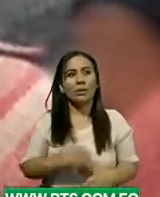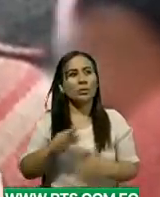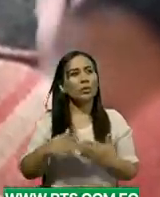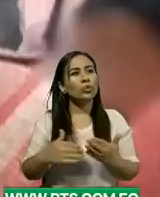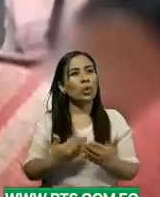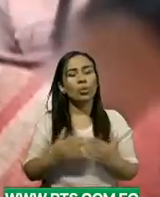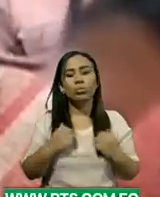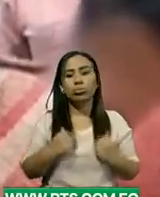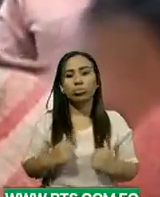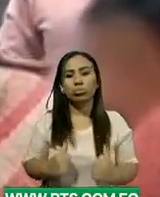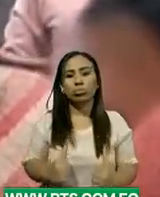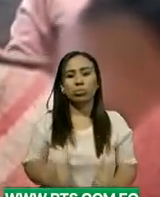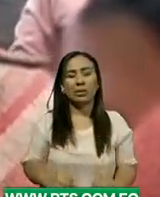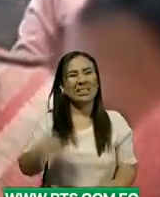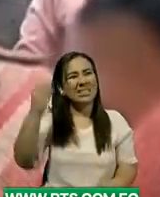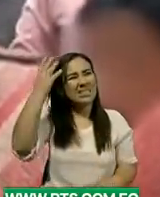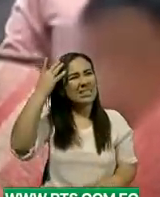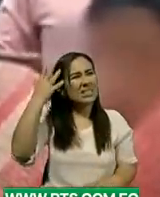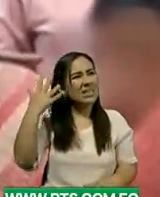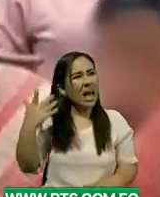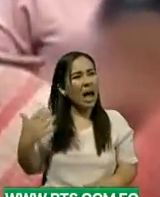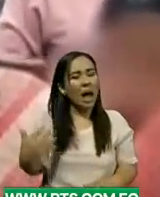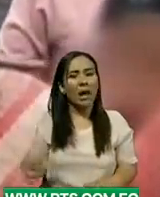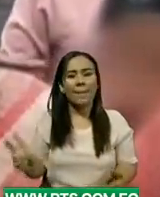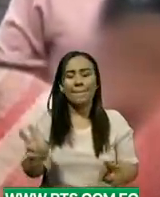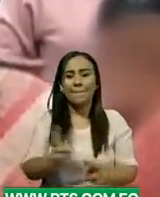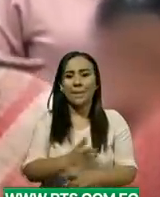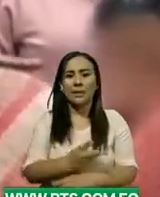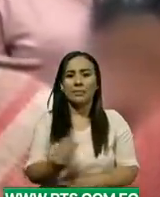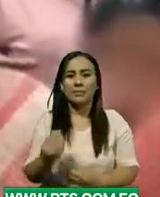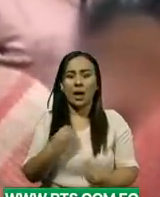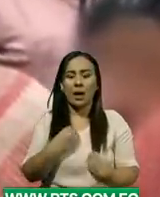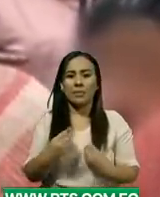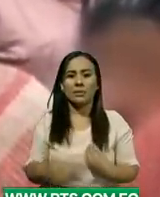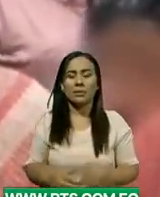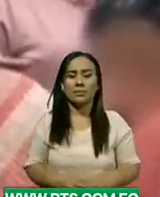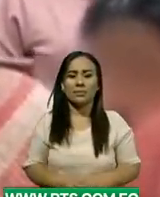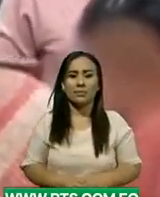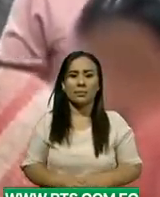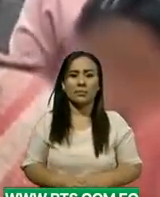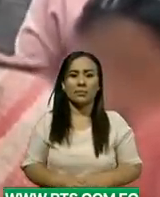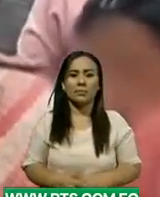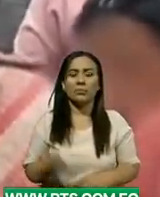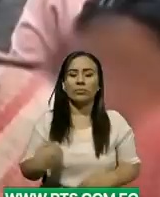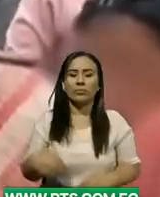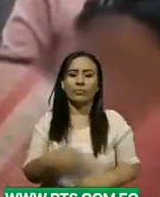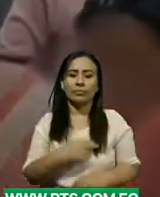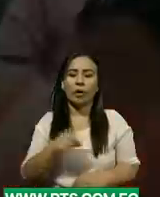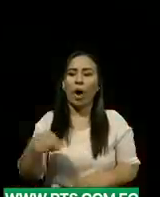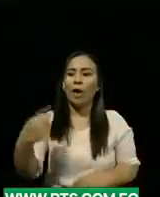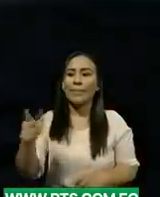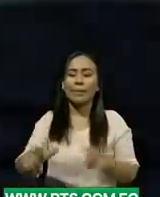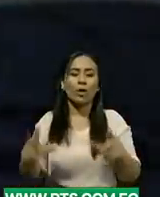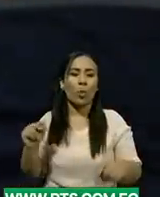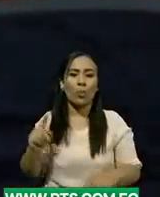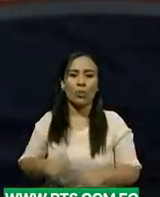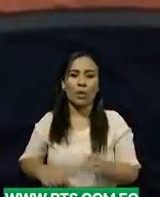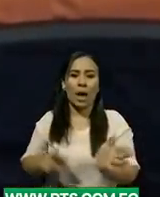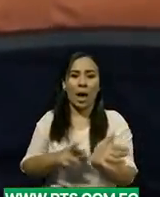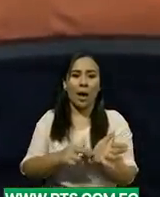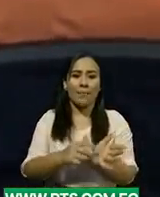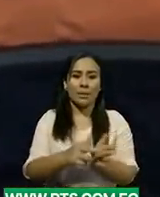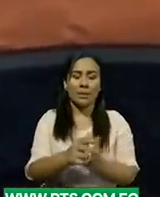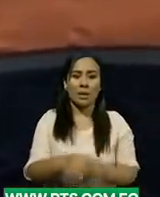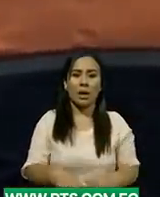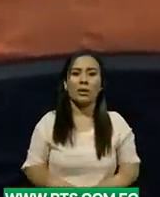cabeza está sangreando y no está sangreando de más. Y otro no puede caminar, decidió. Mientras tanto,